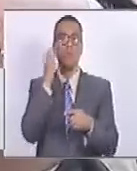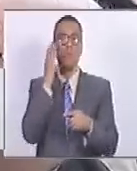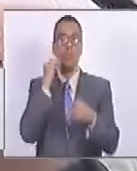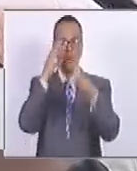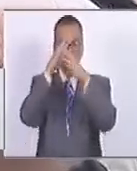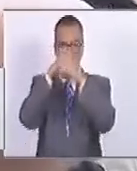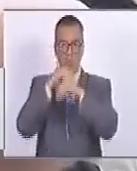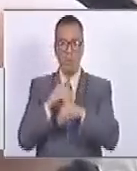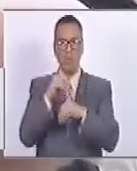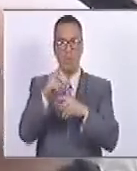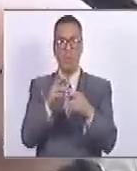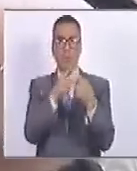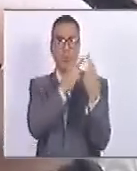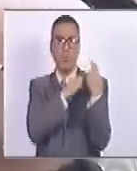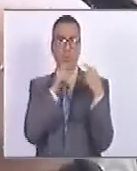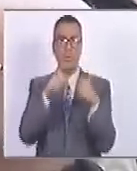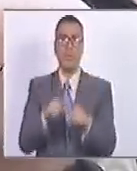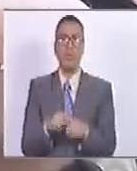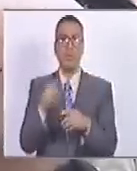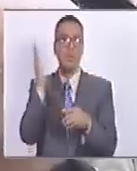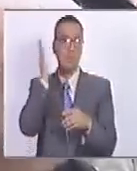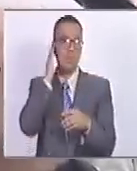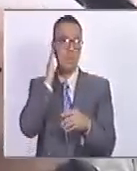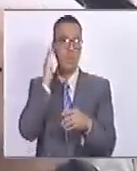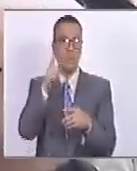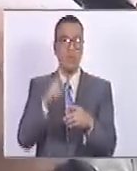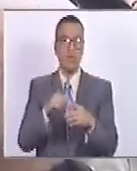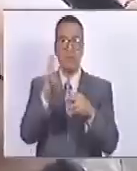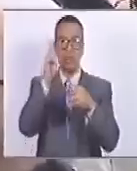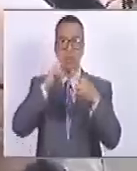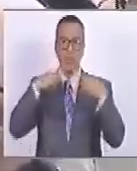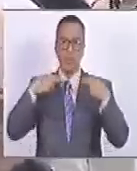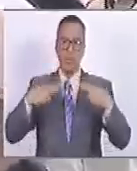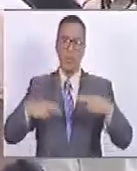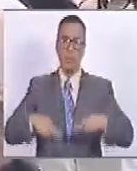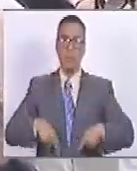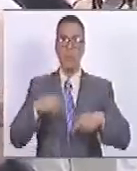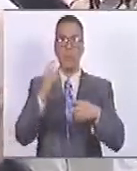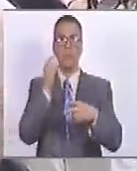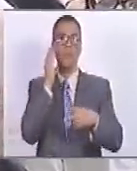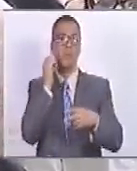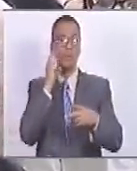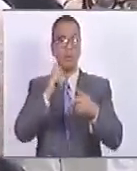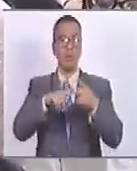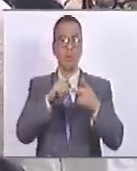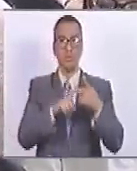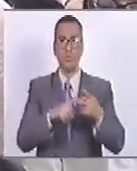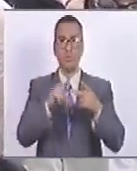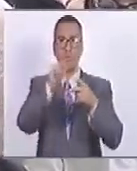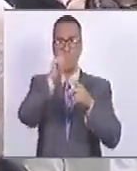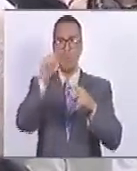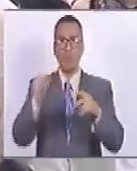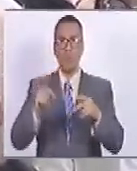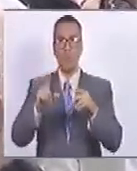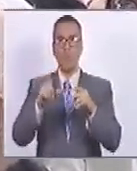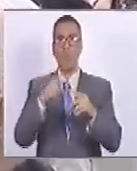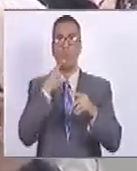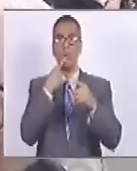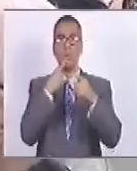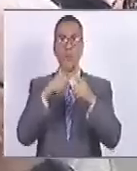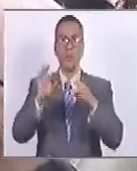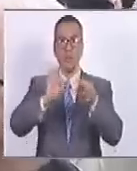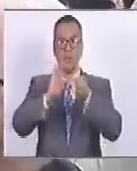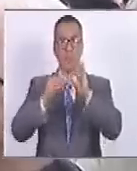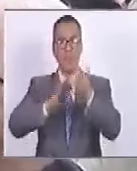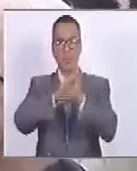oscuro representa la sordera y la humanidad, el azul turquesa lo que es la lengua de